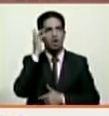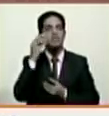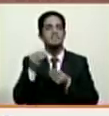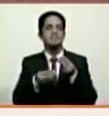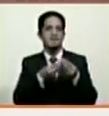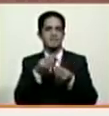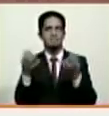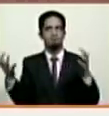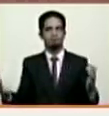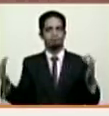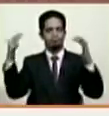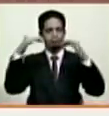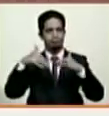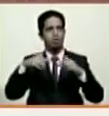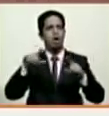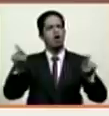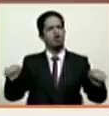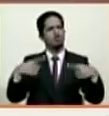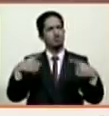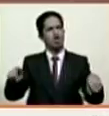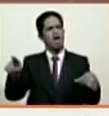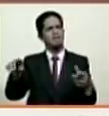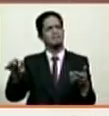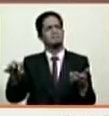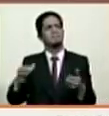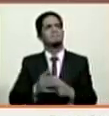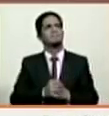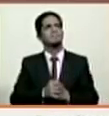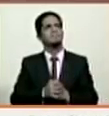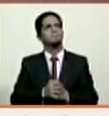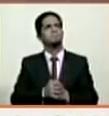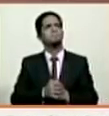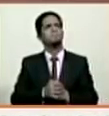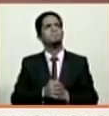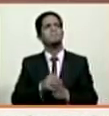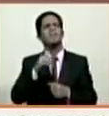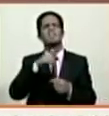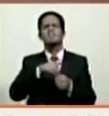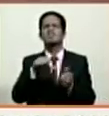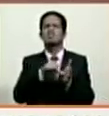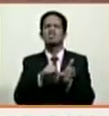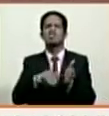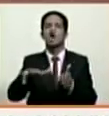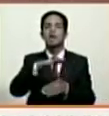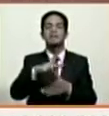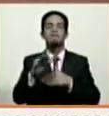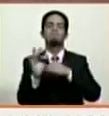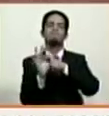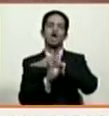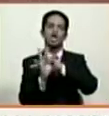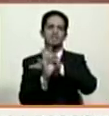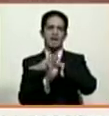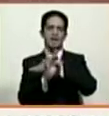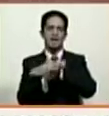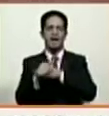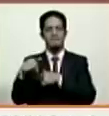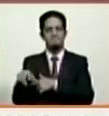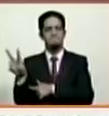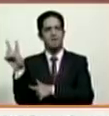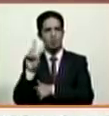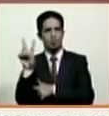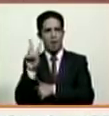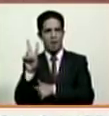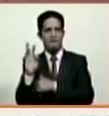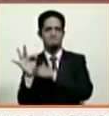el inmenso concierto en el Puente Internacional Simón Bolívar, en el lado venezolano, por